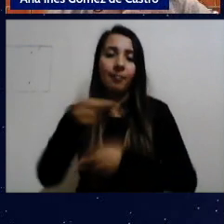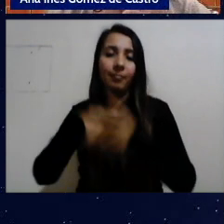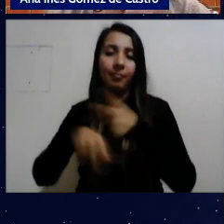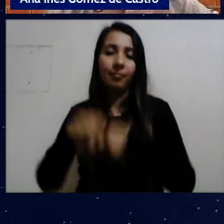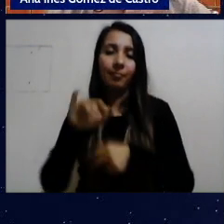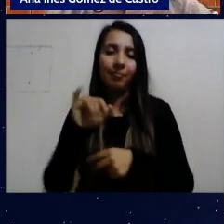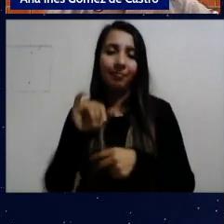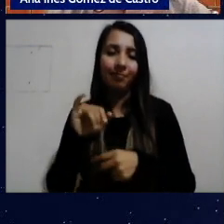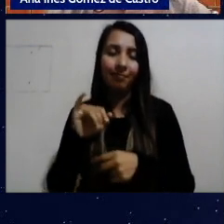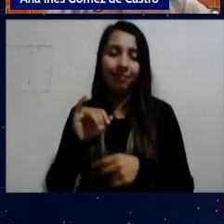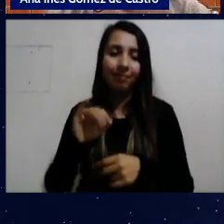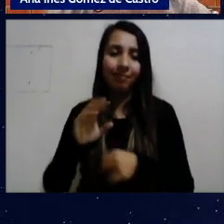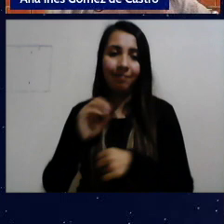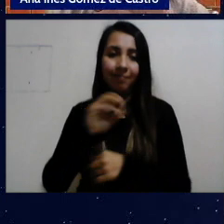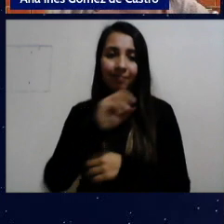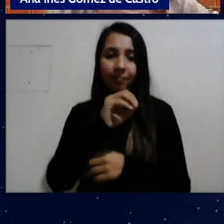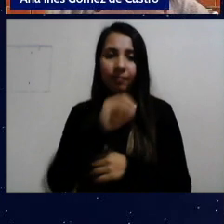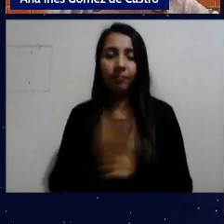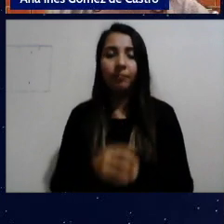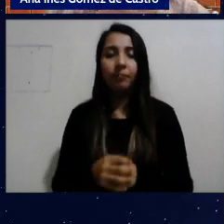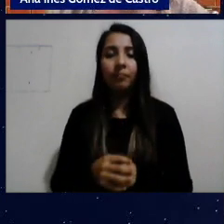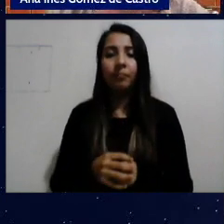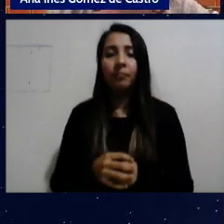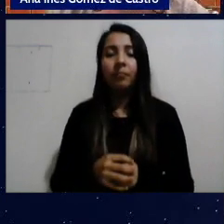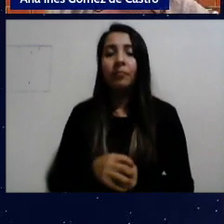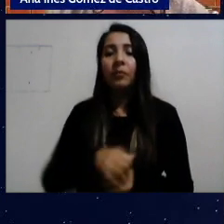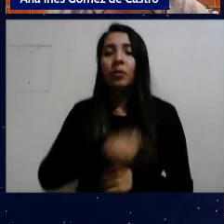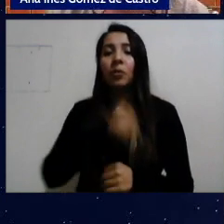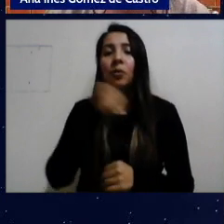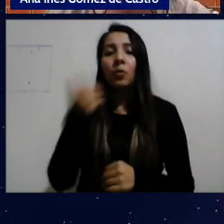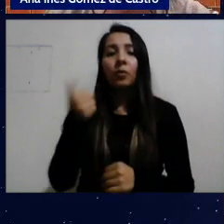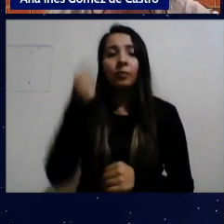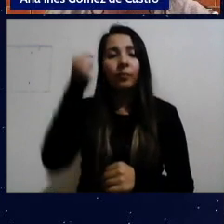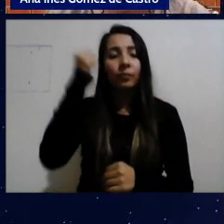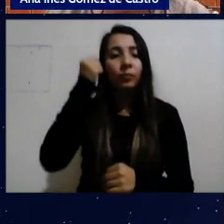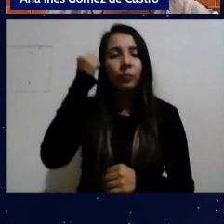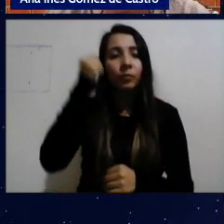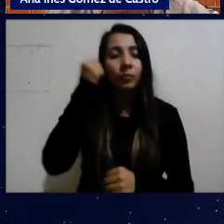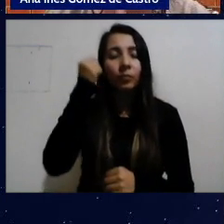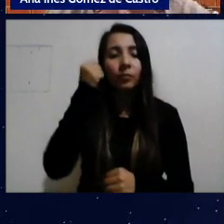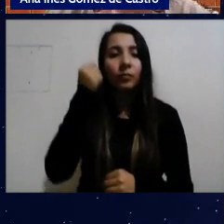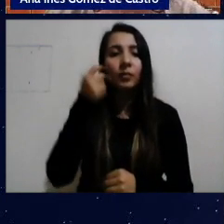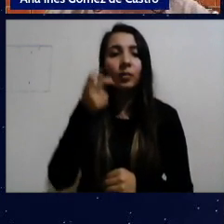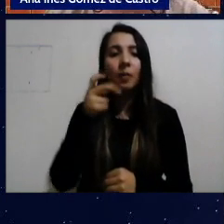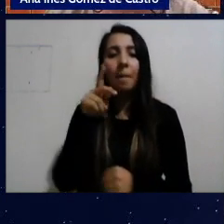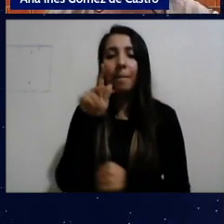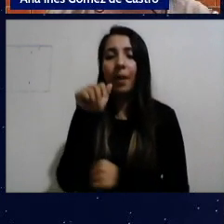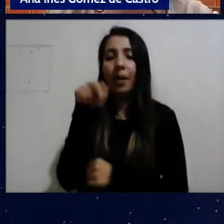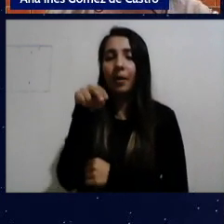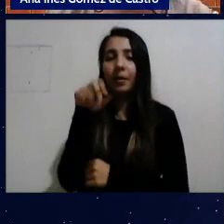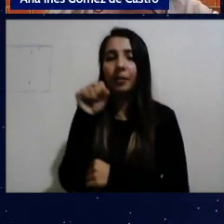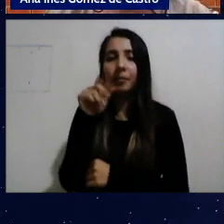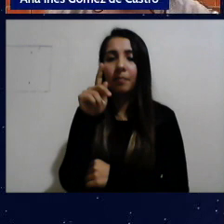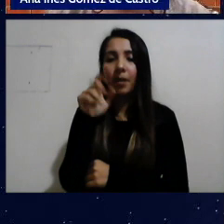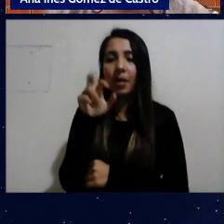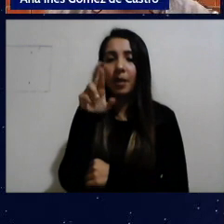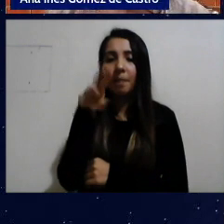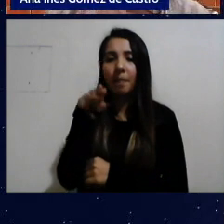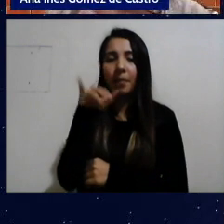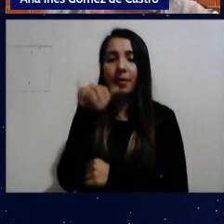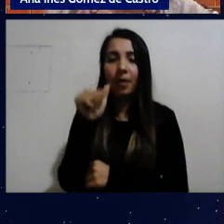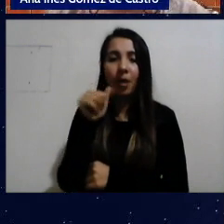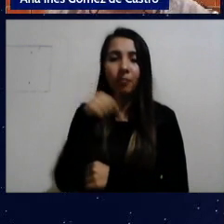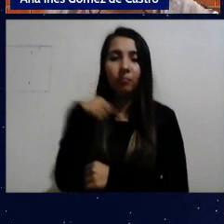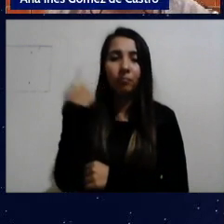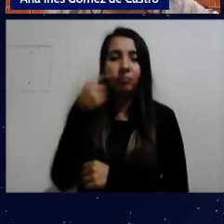Entonces, la siguiente teoría que apareció en Liza fue la teoría de la panespermia, que normalmente